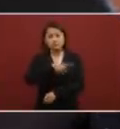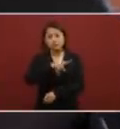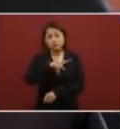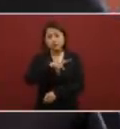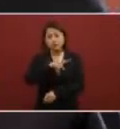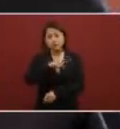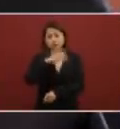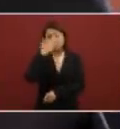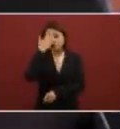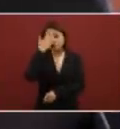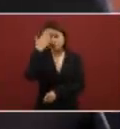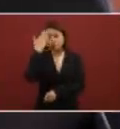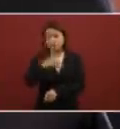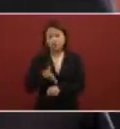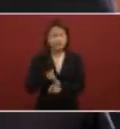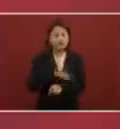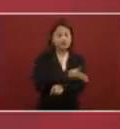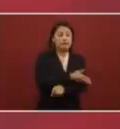modelo neoliberal. Además,